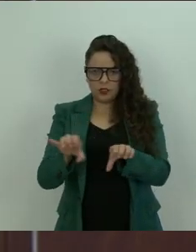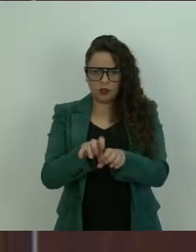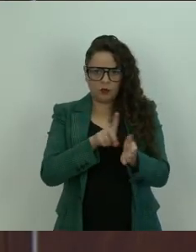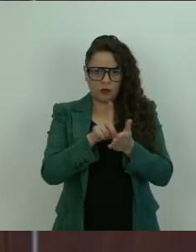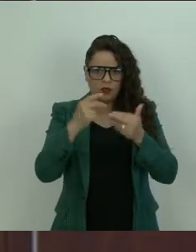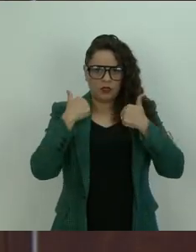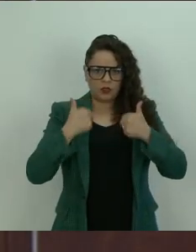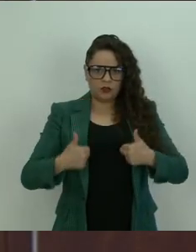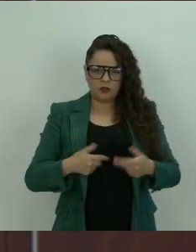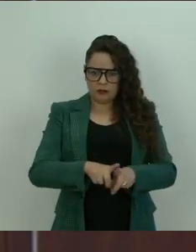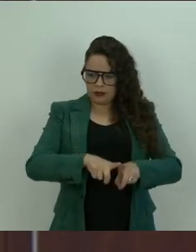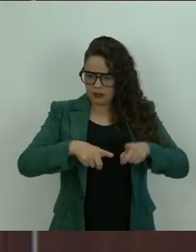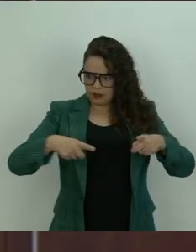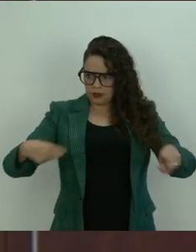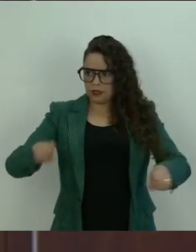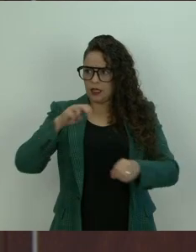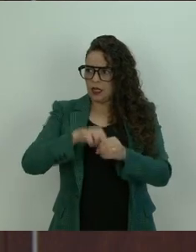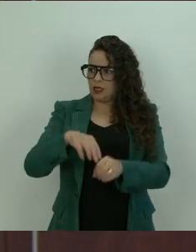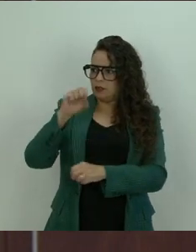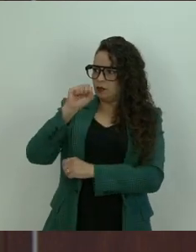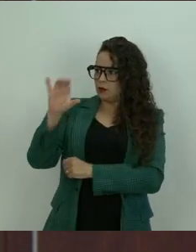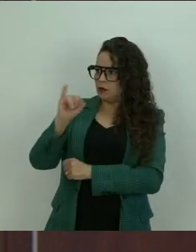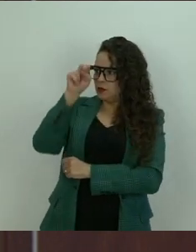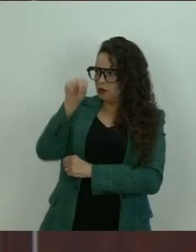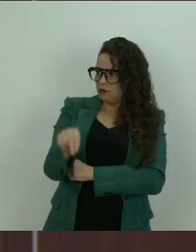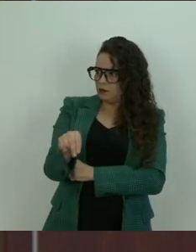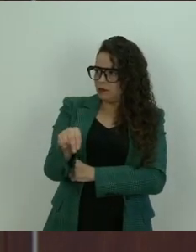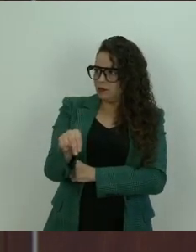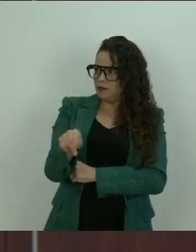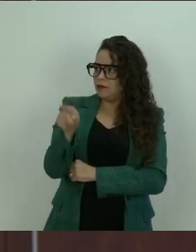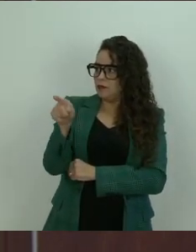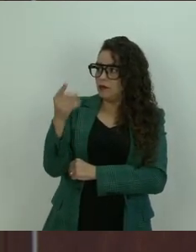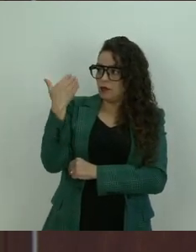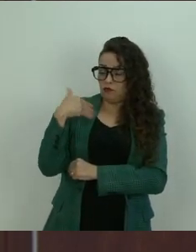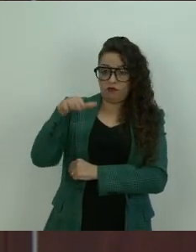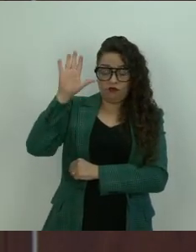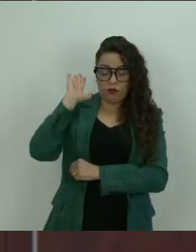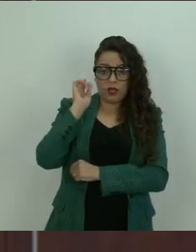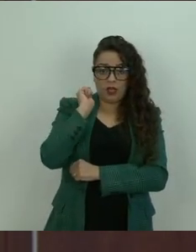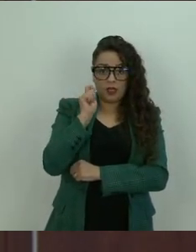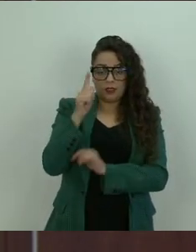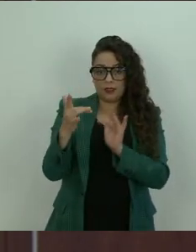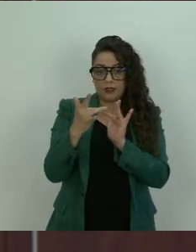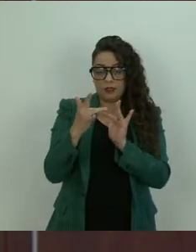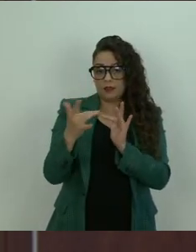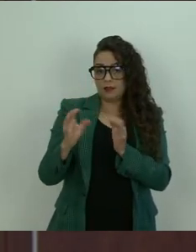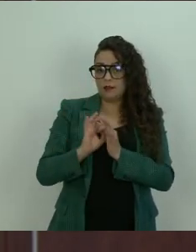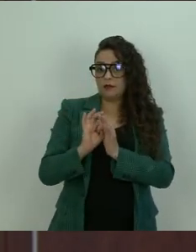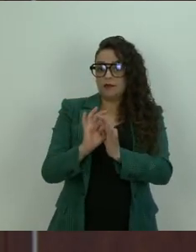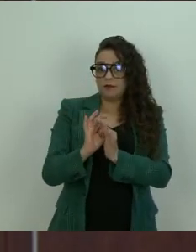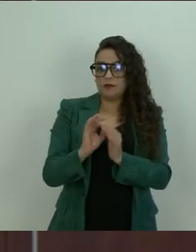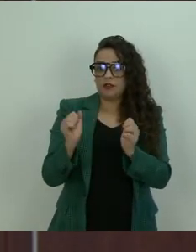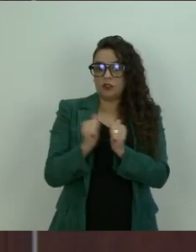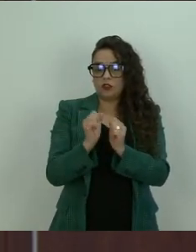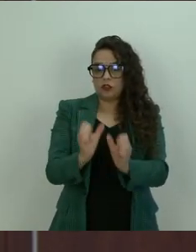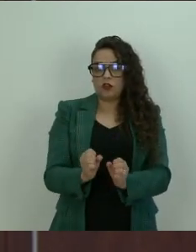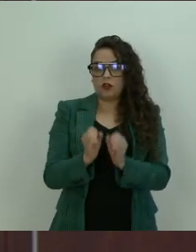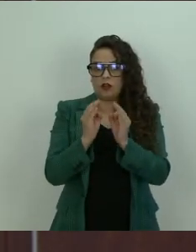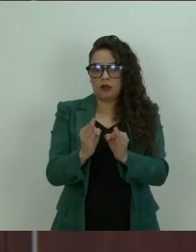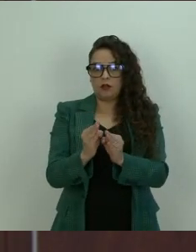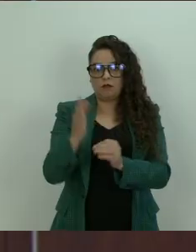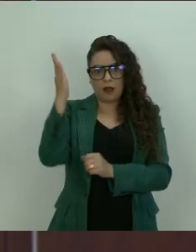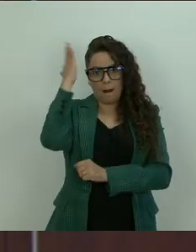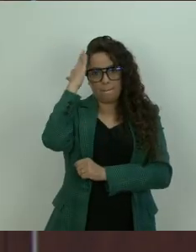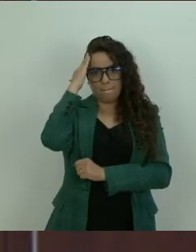la Suprema Corte de Justicia de la Nación. Durante su gestión fue enlace en la Oficina del Alto Comisionado de las